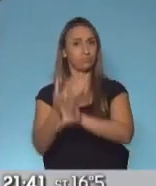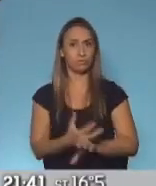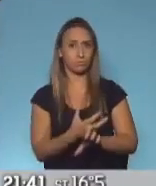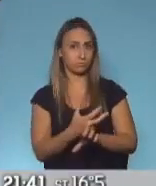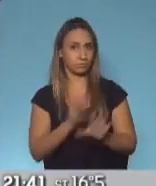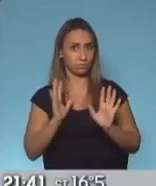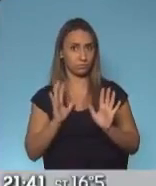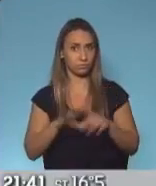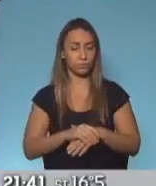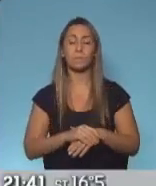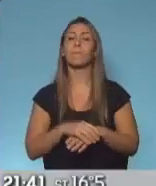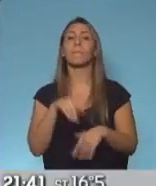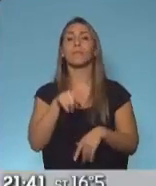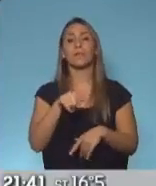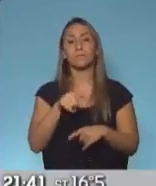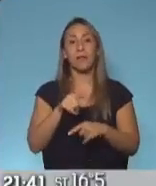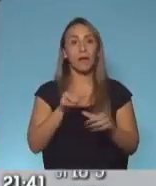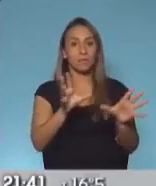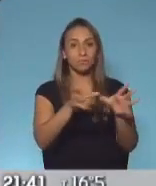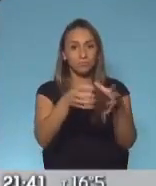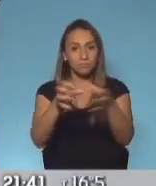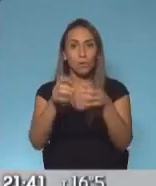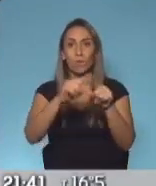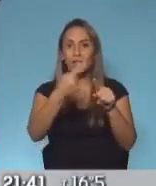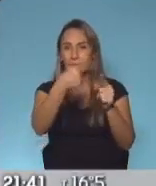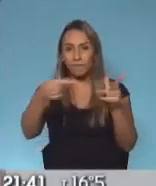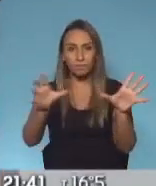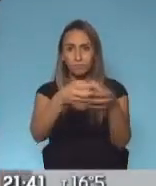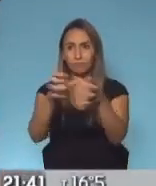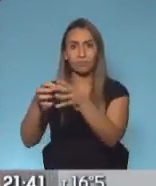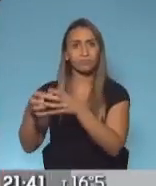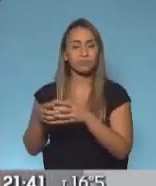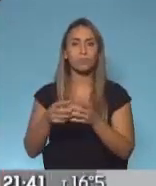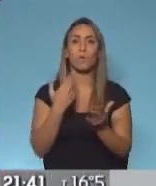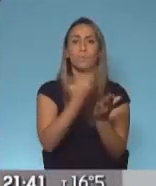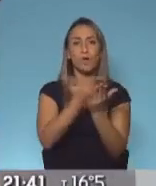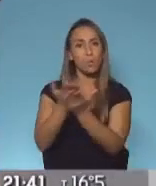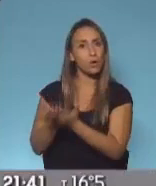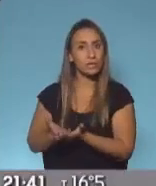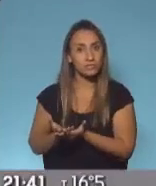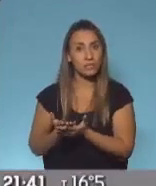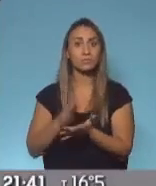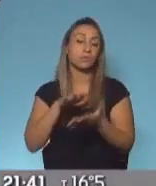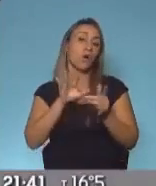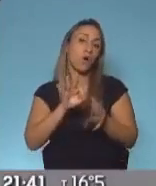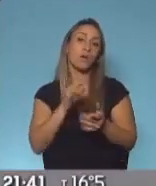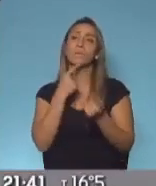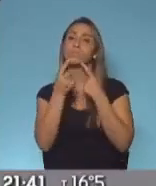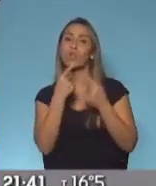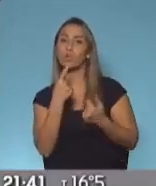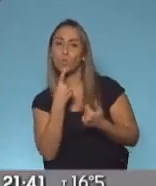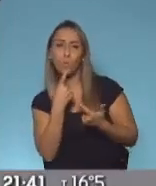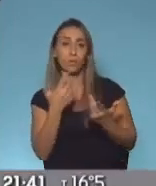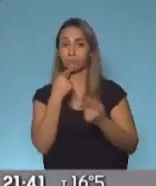para que cada uno de los bloques haga sus consideraciones, haga los planteos que pueda tener respecto de las dudas y para